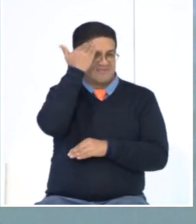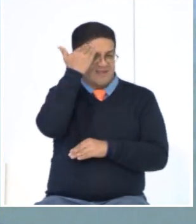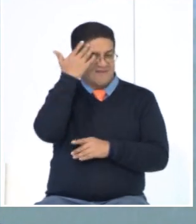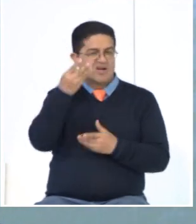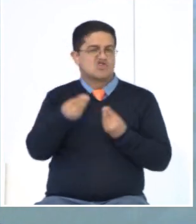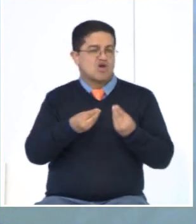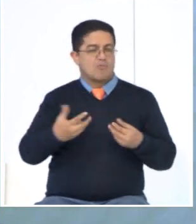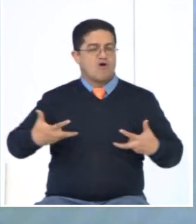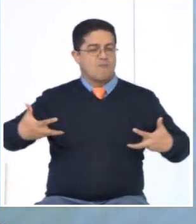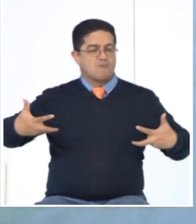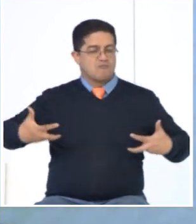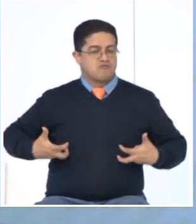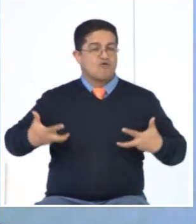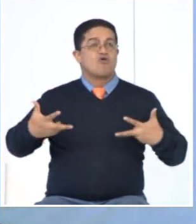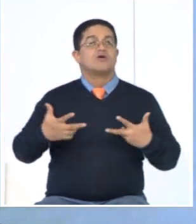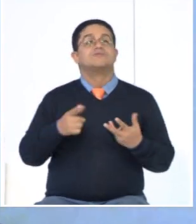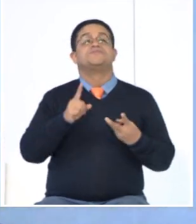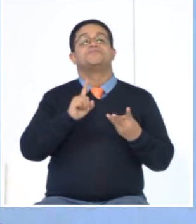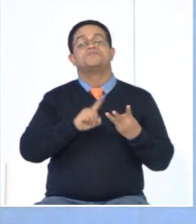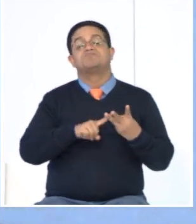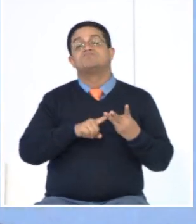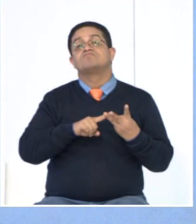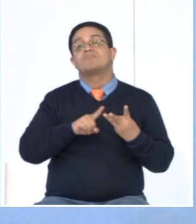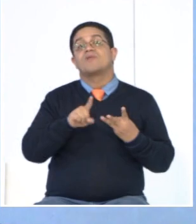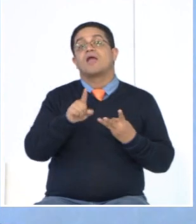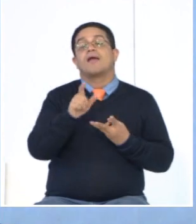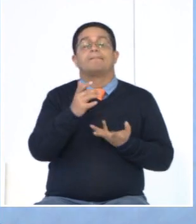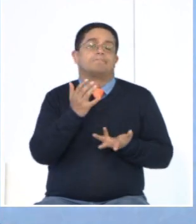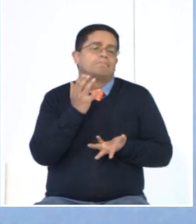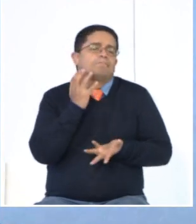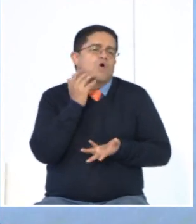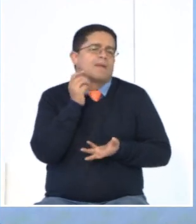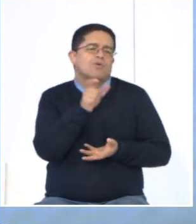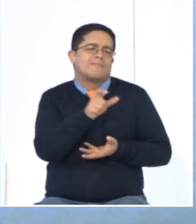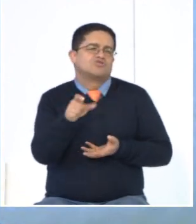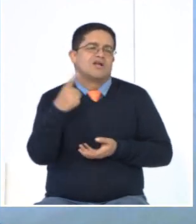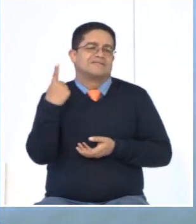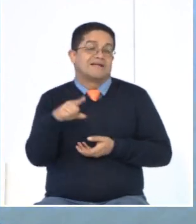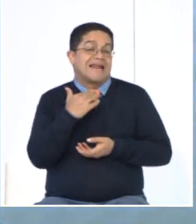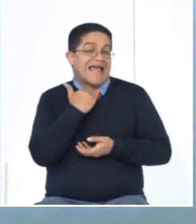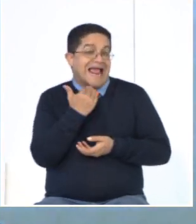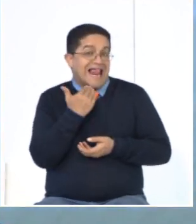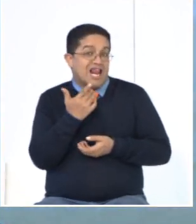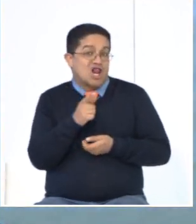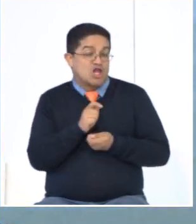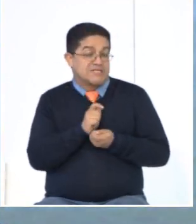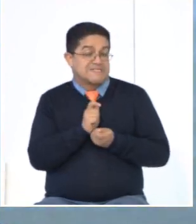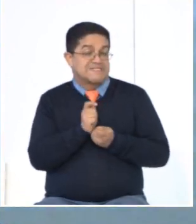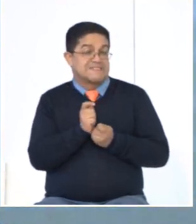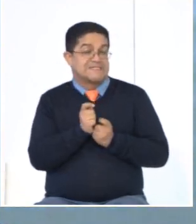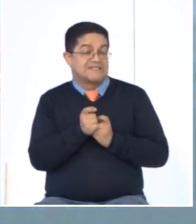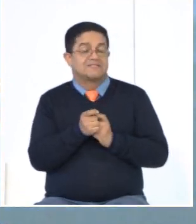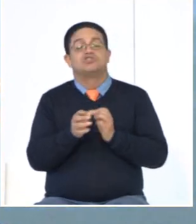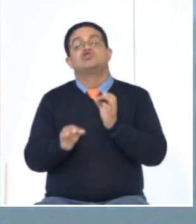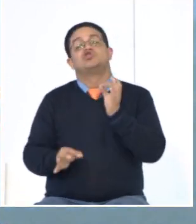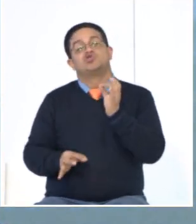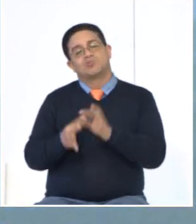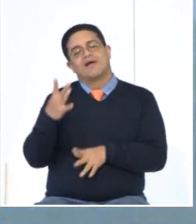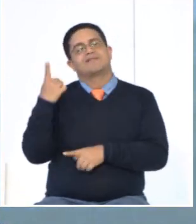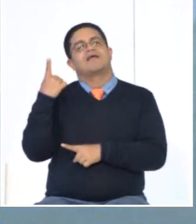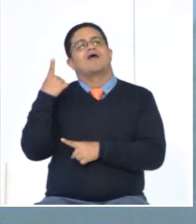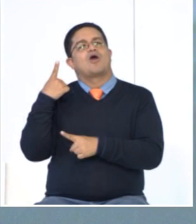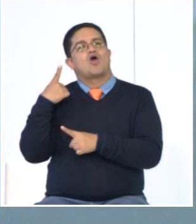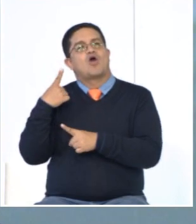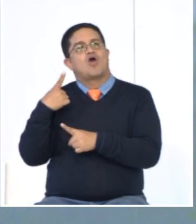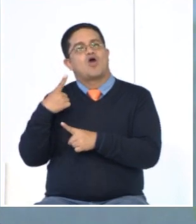función renal está bien. En caso de que el paciente tenga una alteración, por suerte tenemos otra herramienta